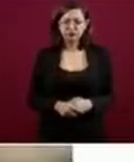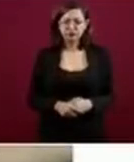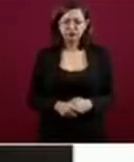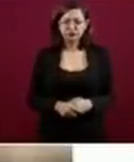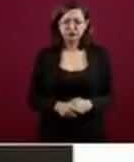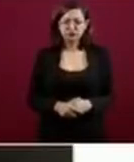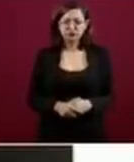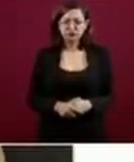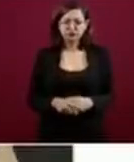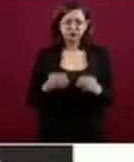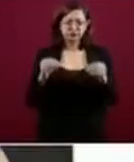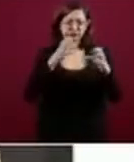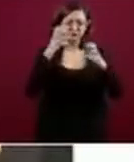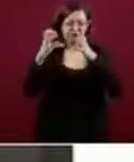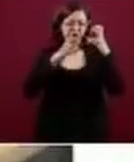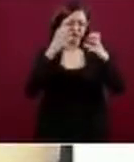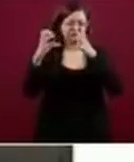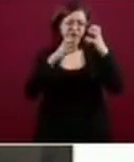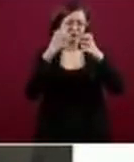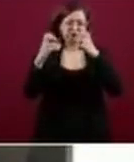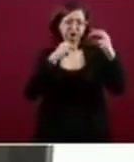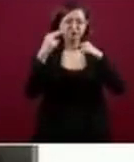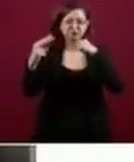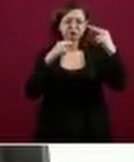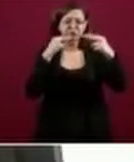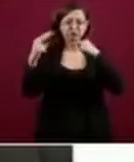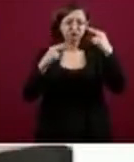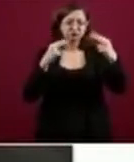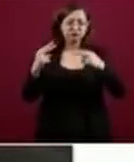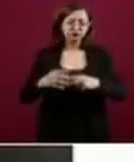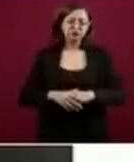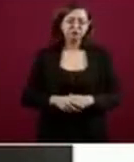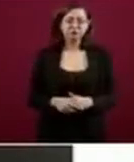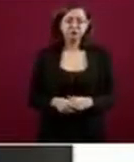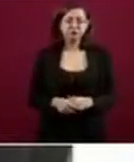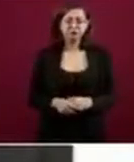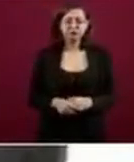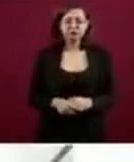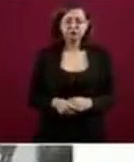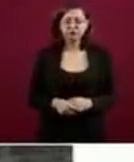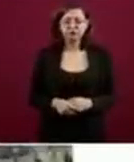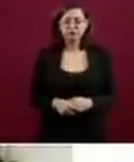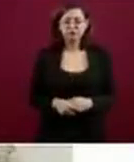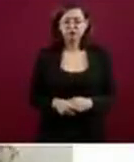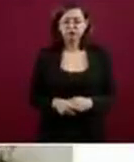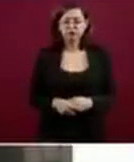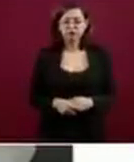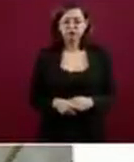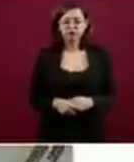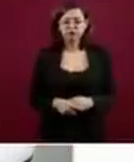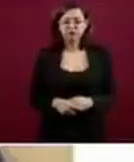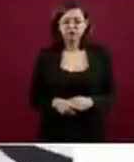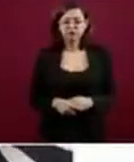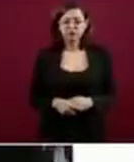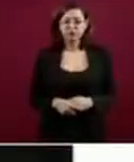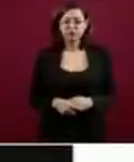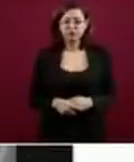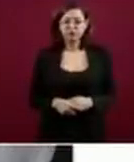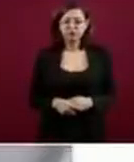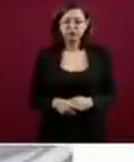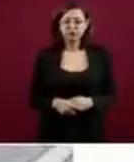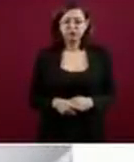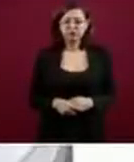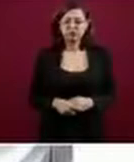de los delincuentes, las agresiones hacia el personal militar y sus familias y la intención del grupo criminal de causar daños